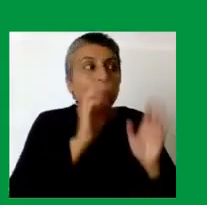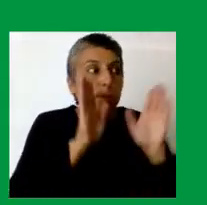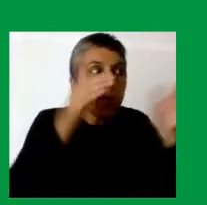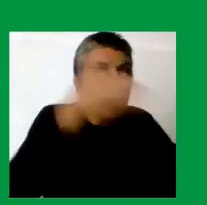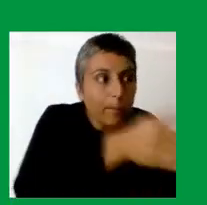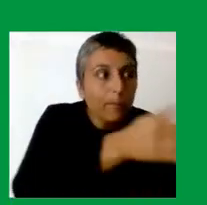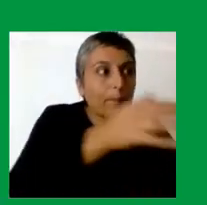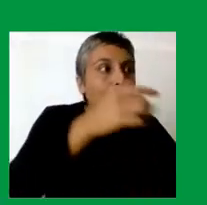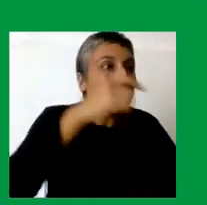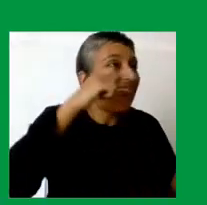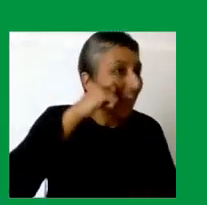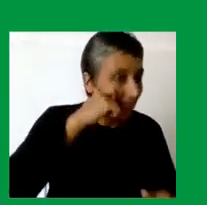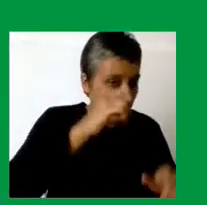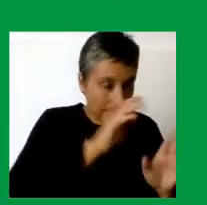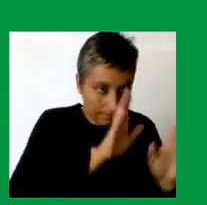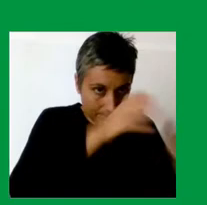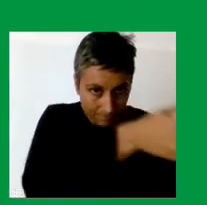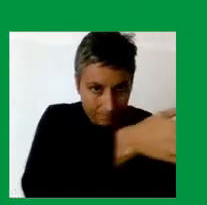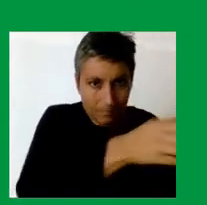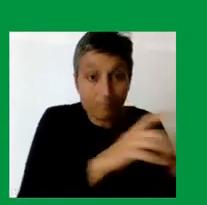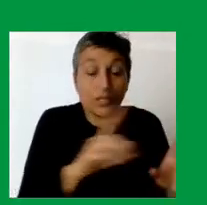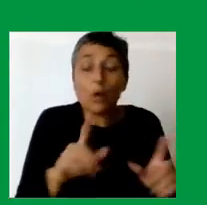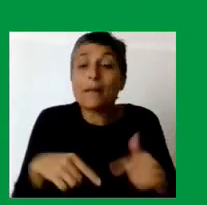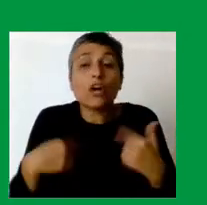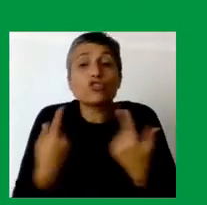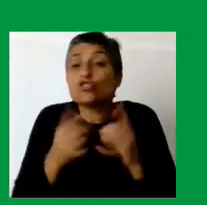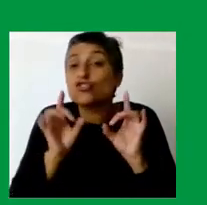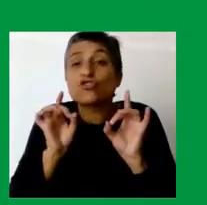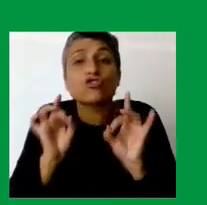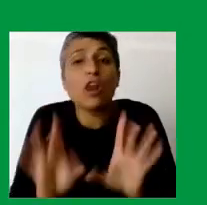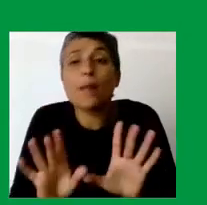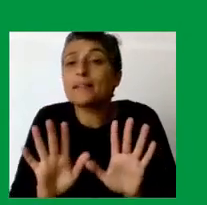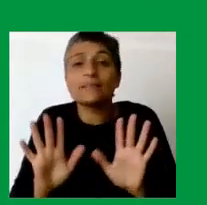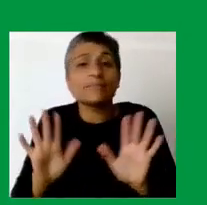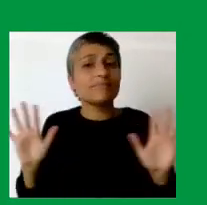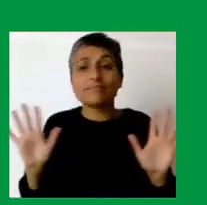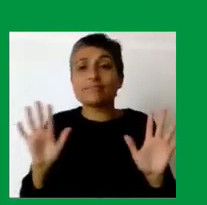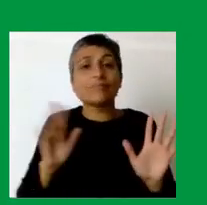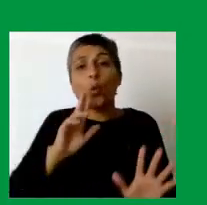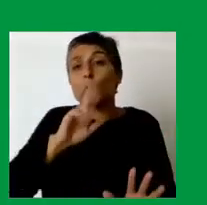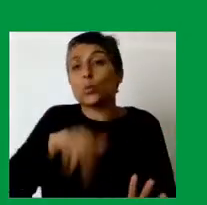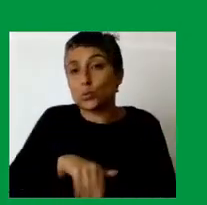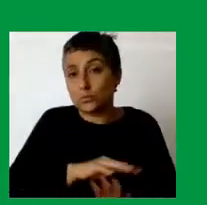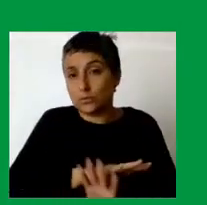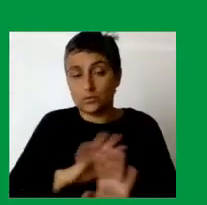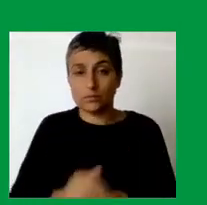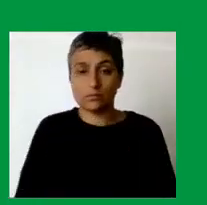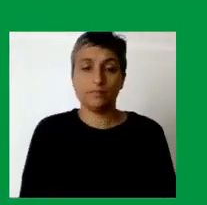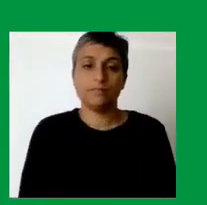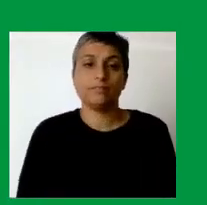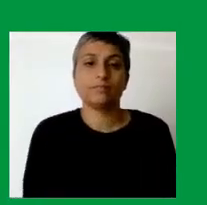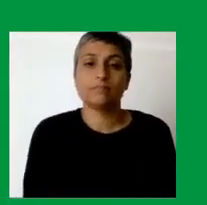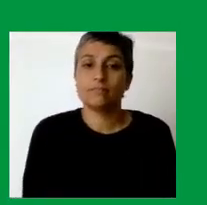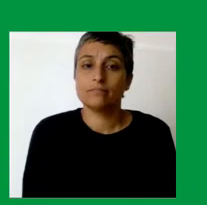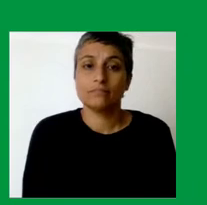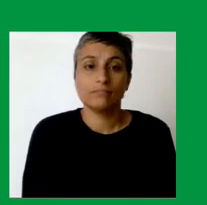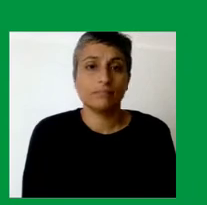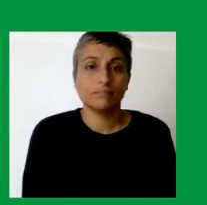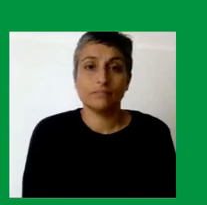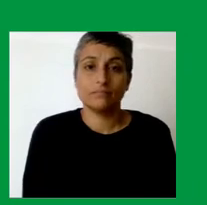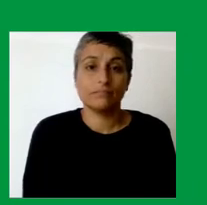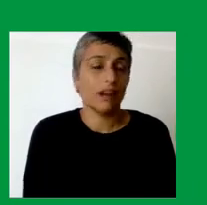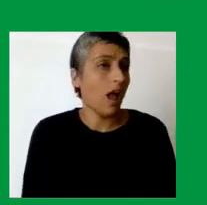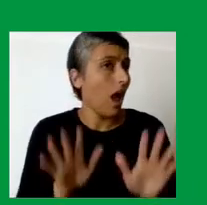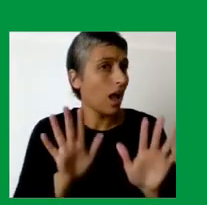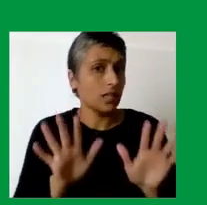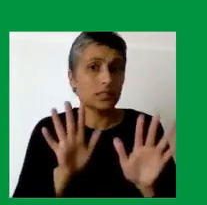determinadas edades, obviamente, pero para ellos, ¿qué somos? Esto, somos usuarios. Y si somos así de transparentes, ¿no? O